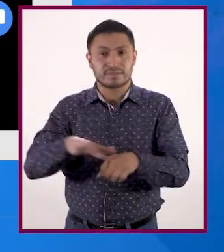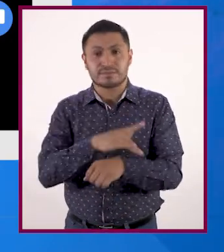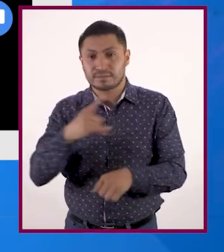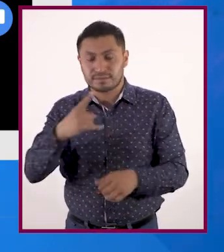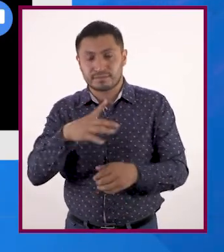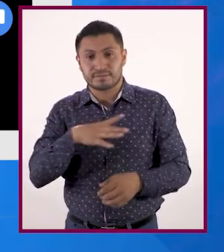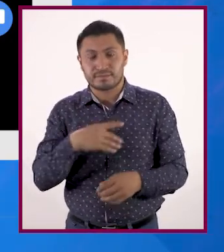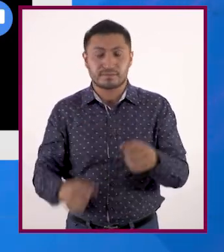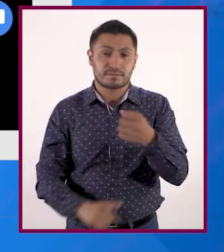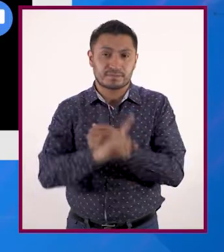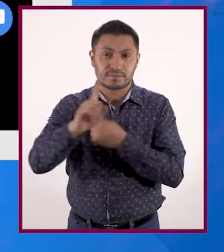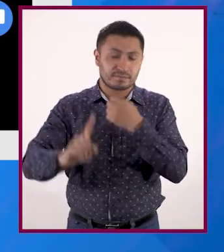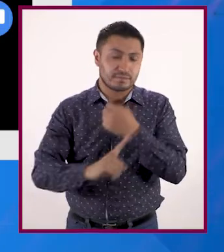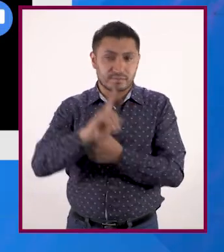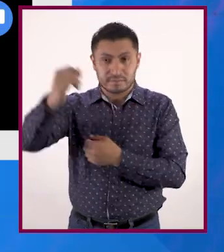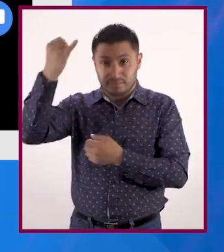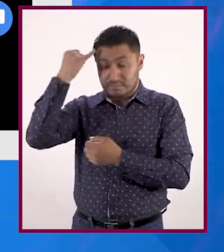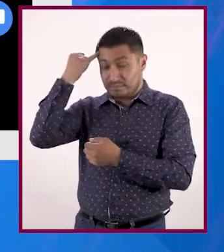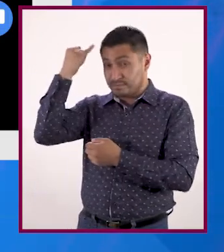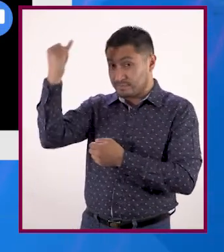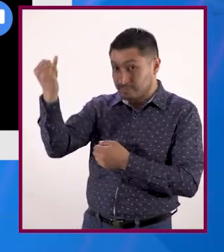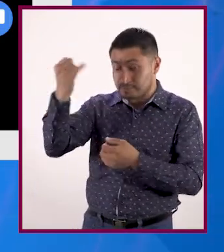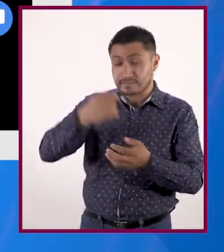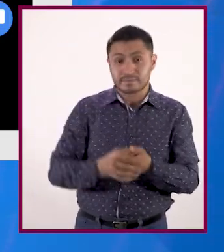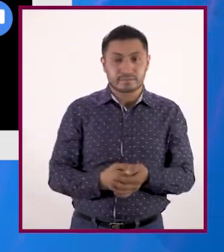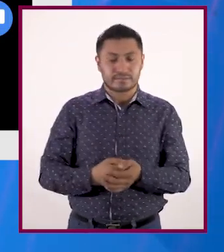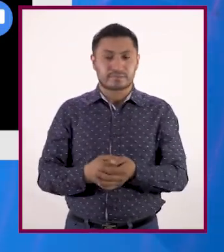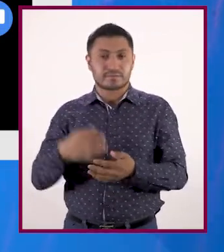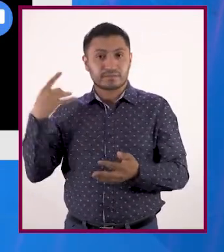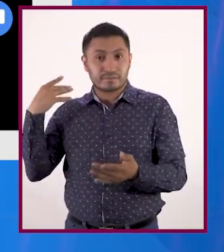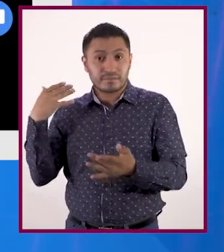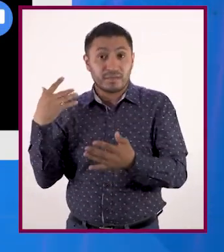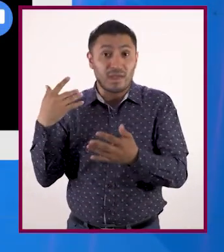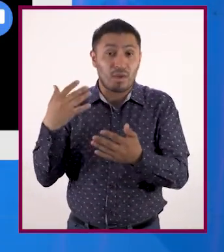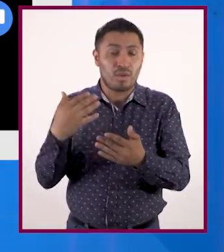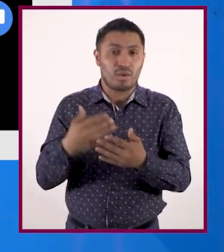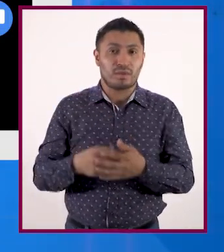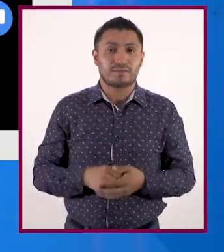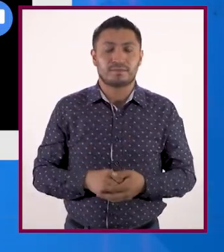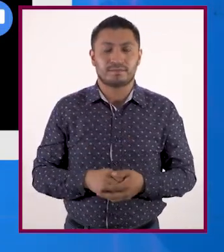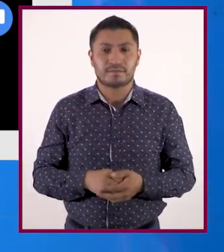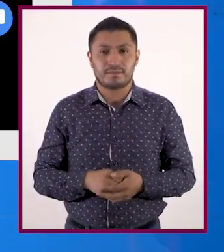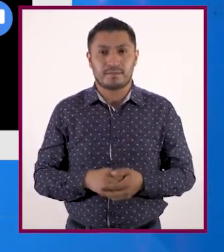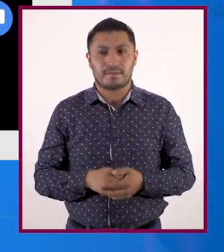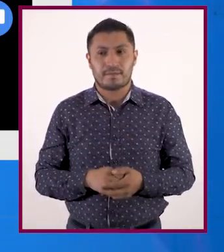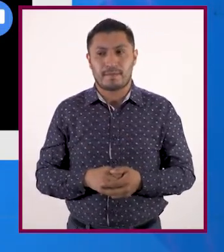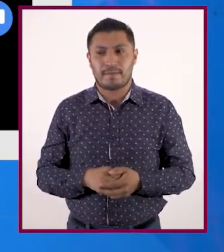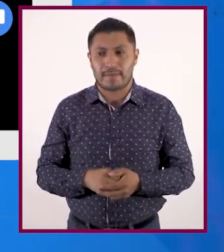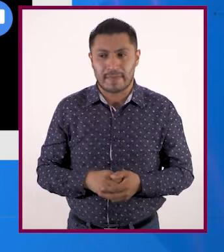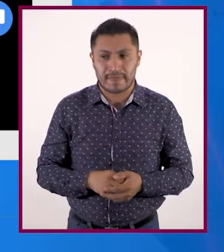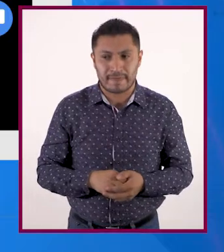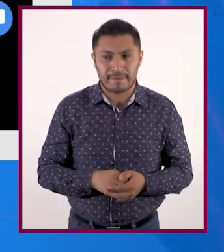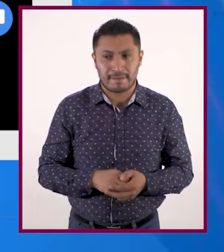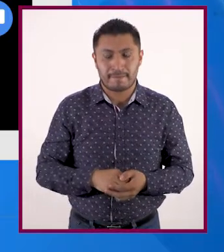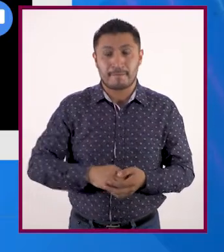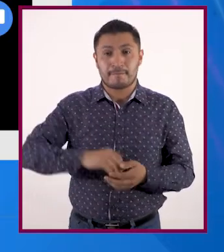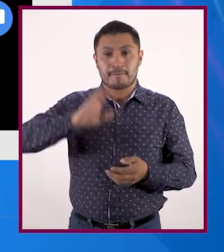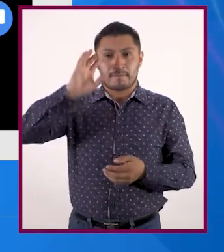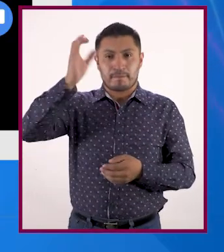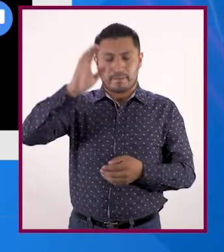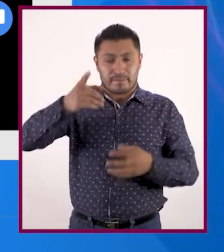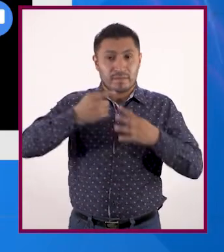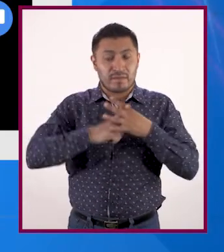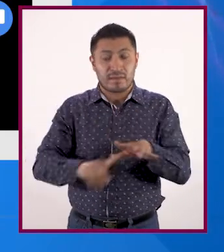de la crisis ideológica que se empezaba a dividir o empezaba a vislumbrarse y precisamente cuando estamos en la cúspide de la guerra